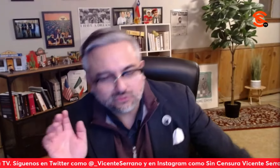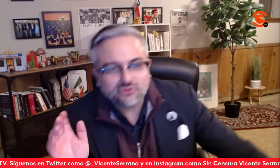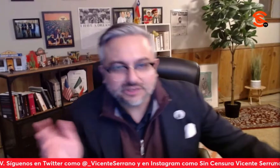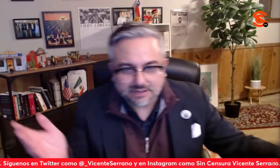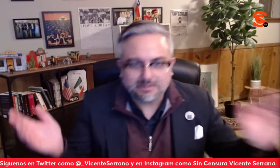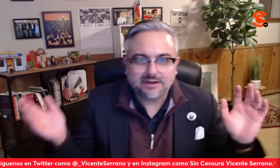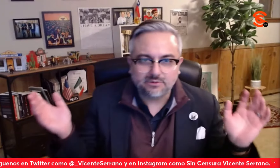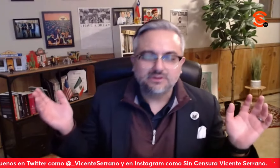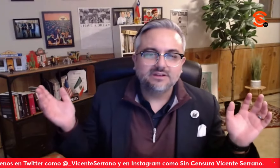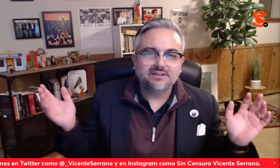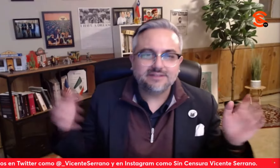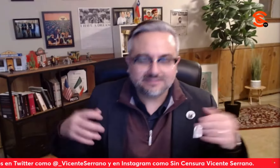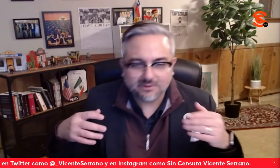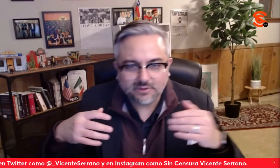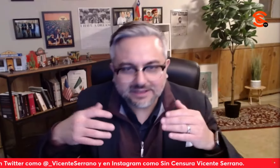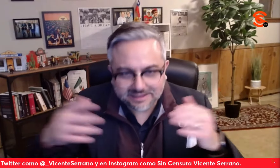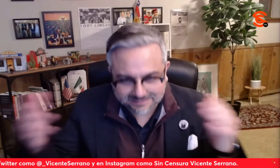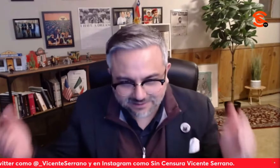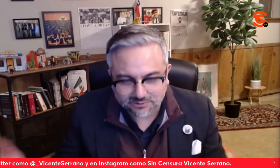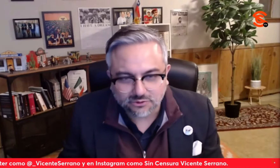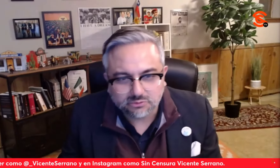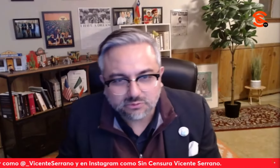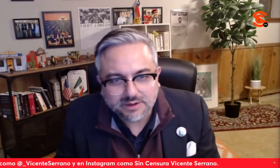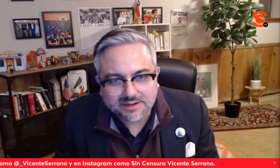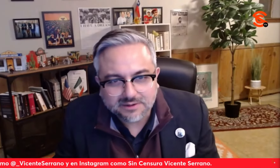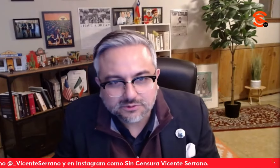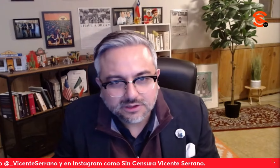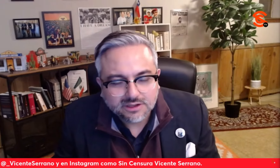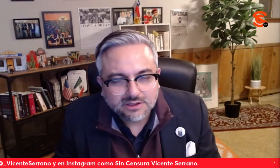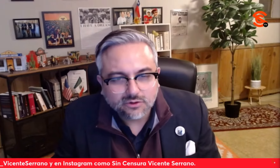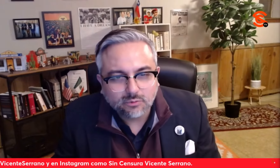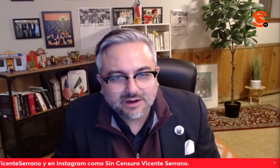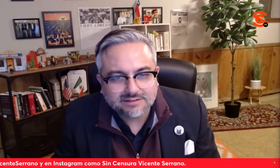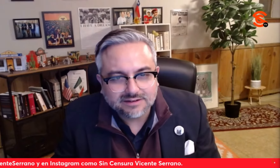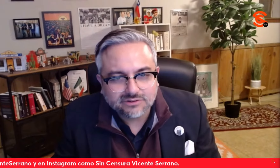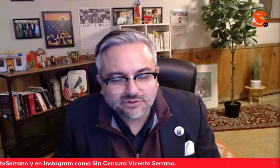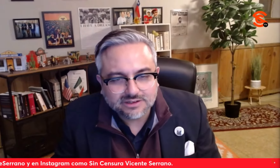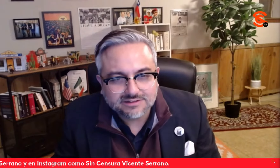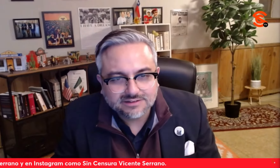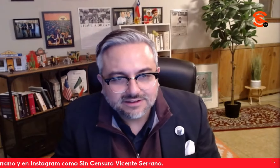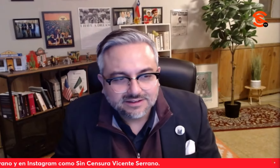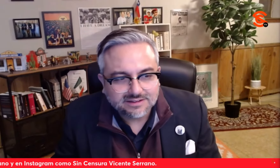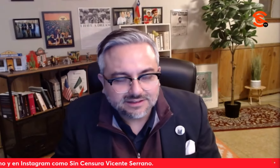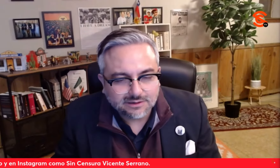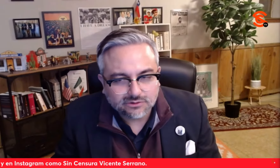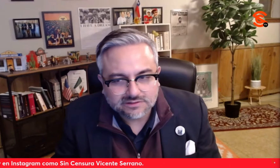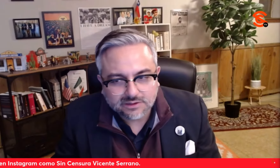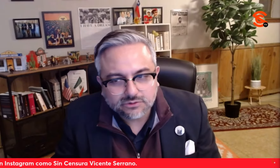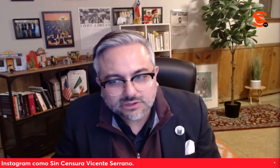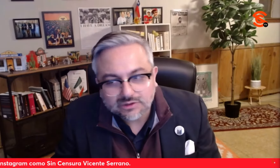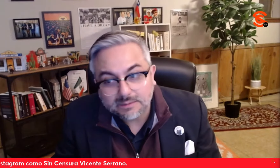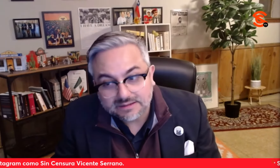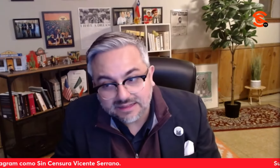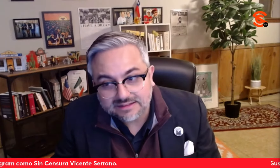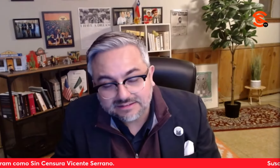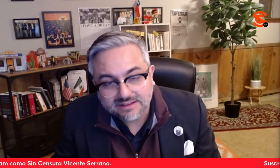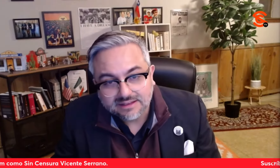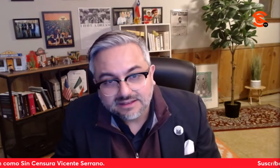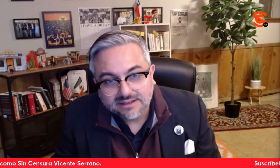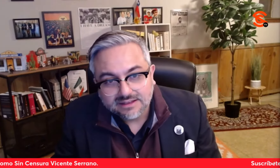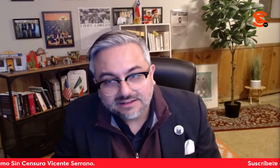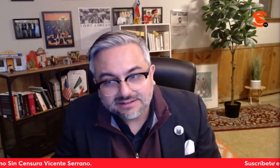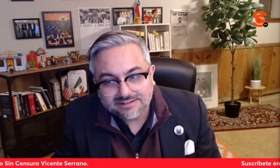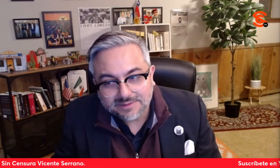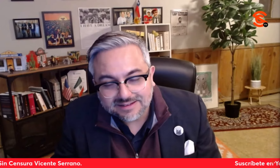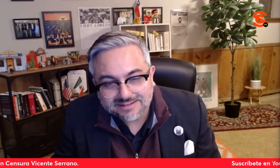uno y con otro, sin embargo, se asegura que están los dos muy parejos rumbo a las elecciones de los Estados Unidos. La verdad es